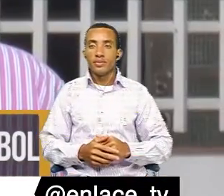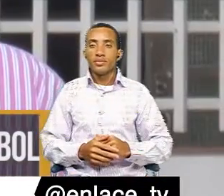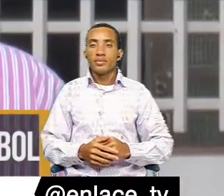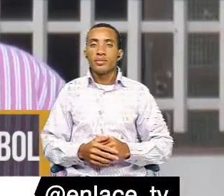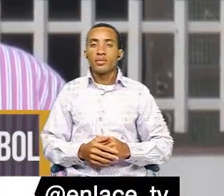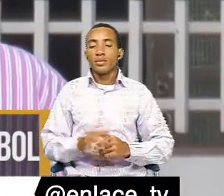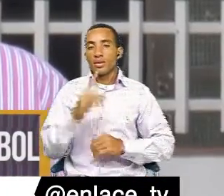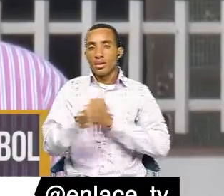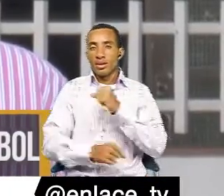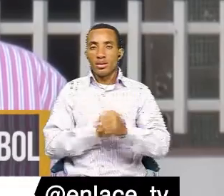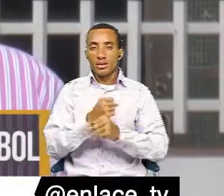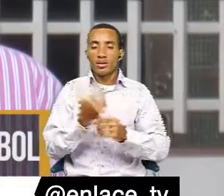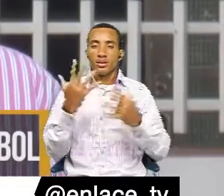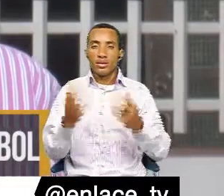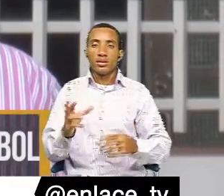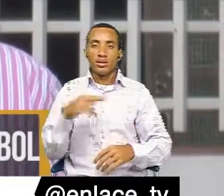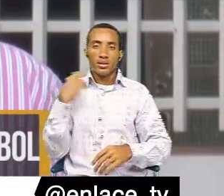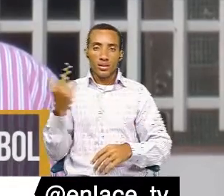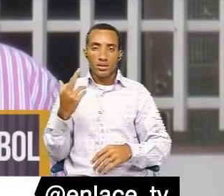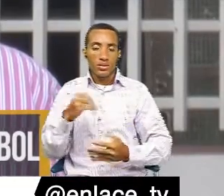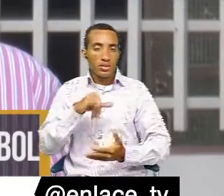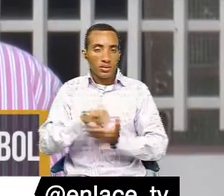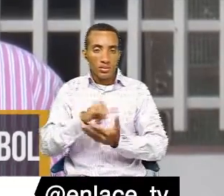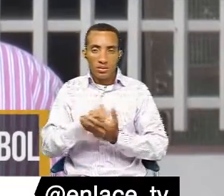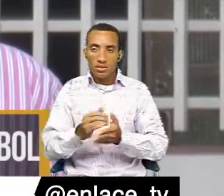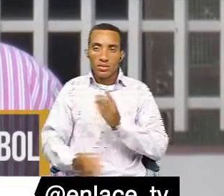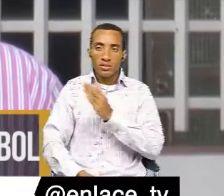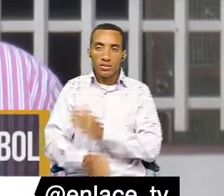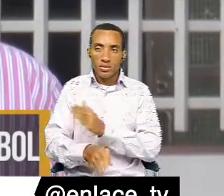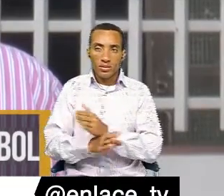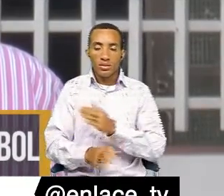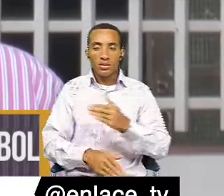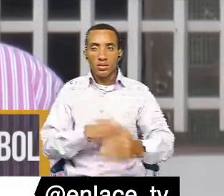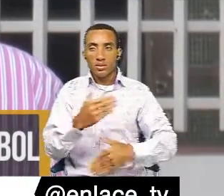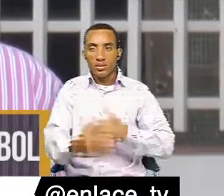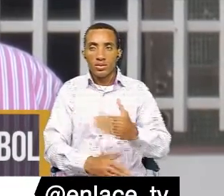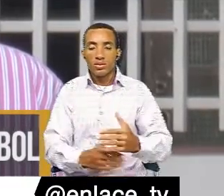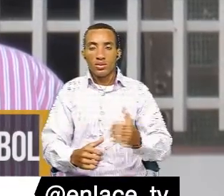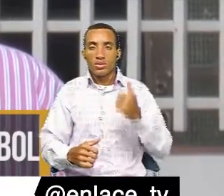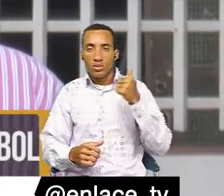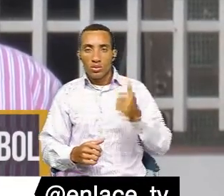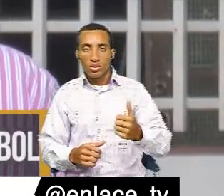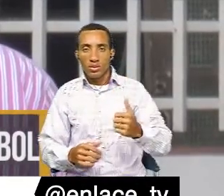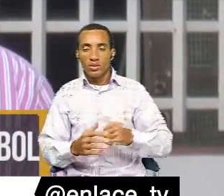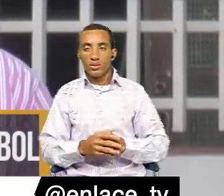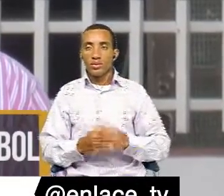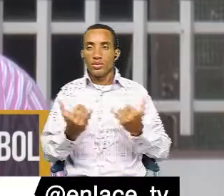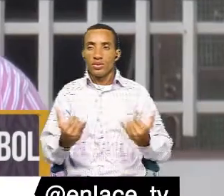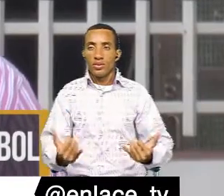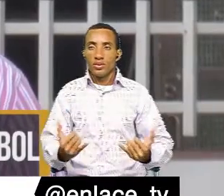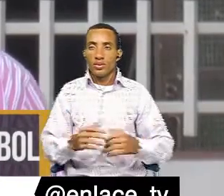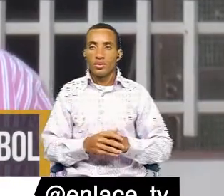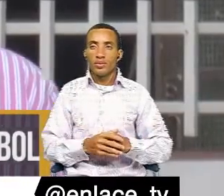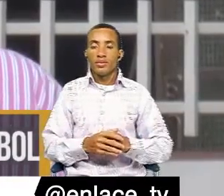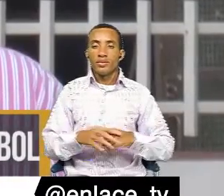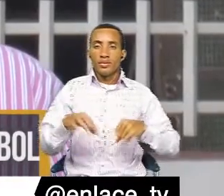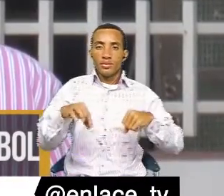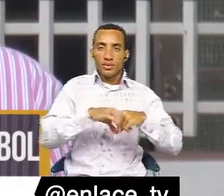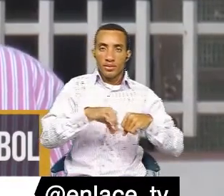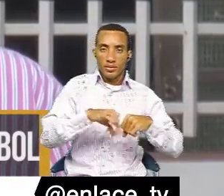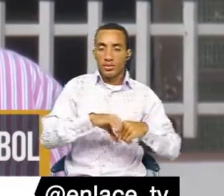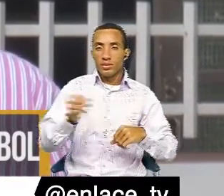primero hemos querido repetirle al año anterior para buscar darle continuidad a los procesos. Qué bueno que vamos a tener en este año, por ejemplo, Alianza Petrolera, Club